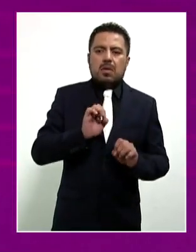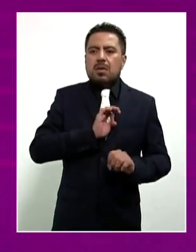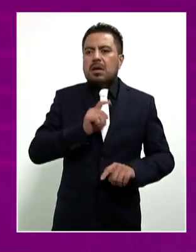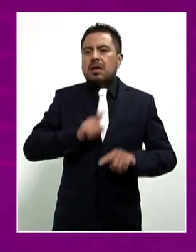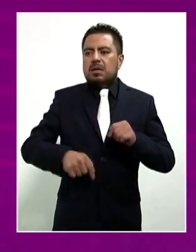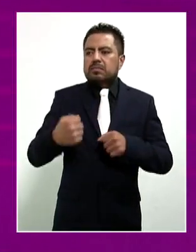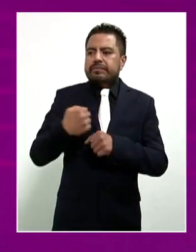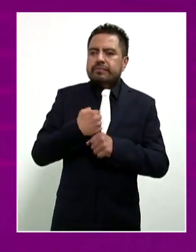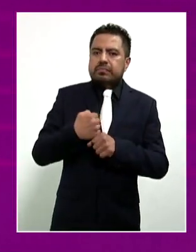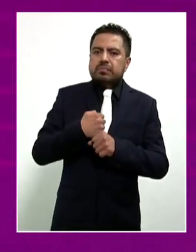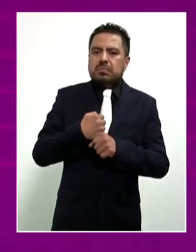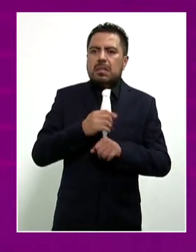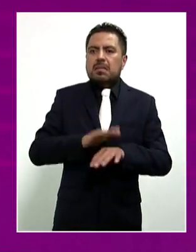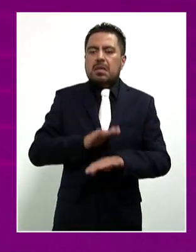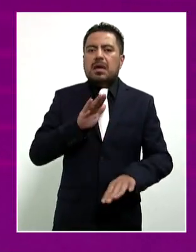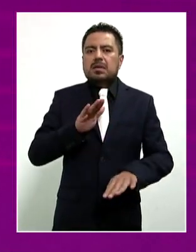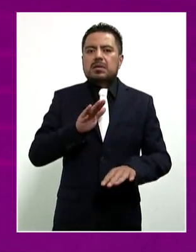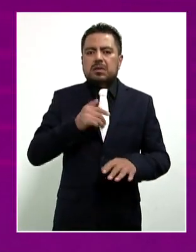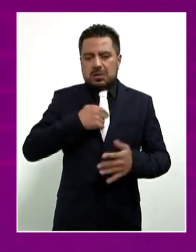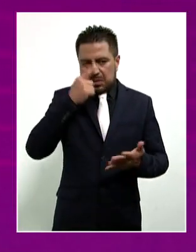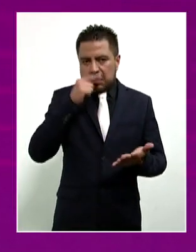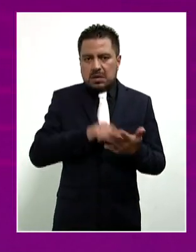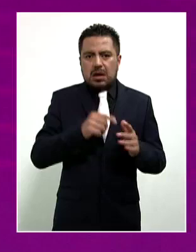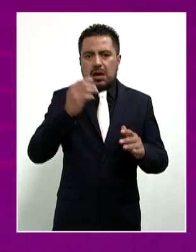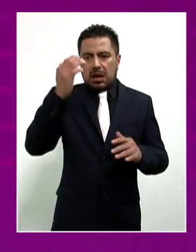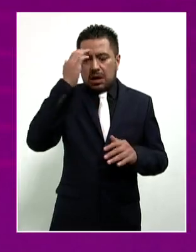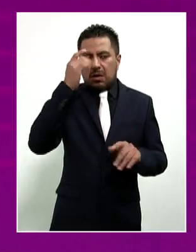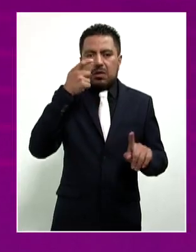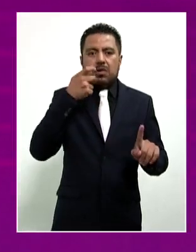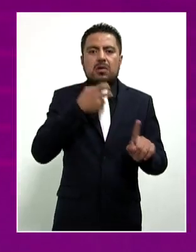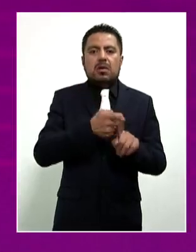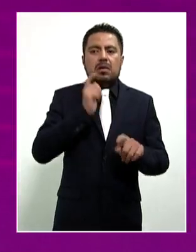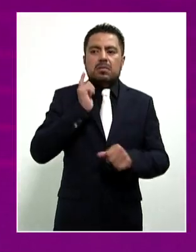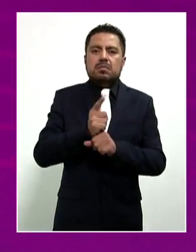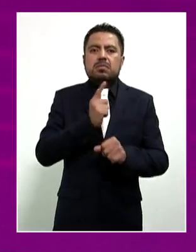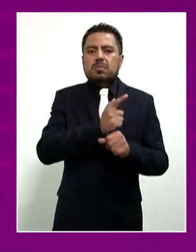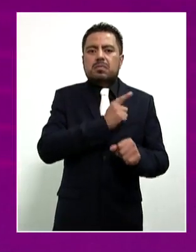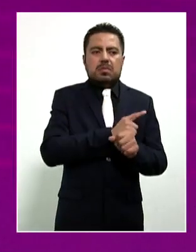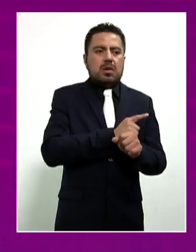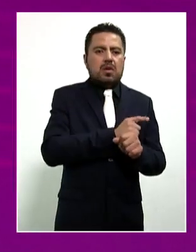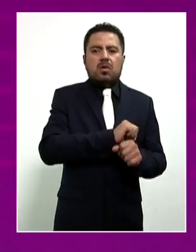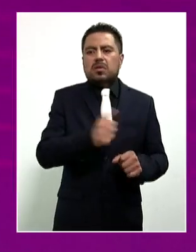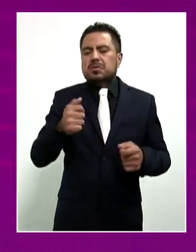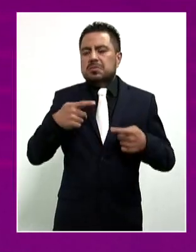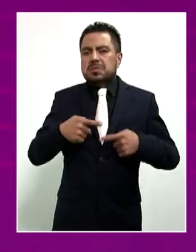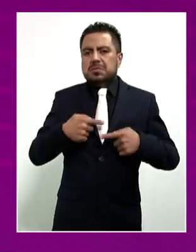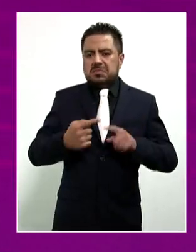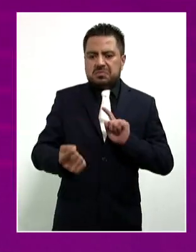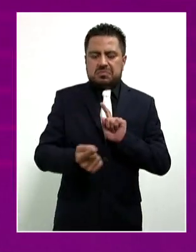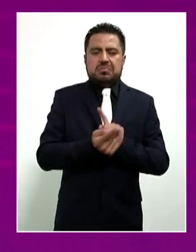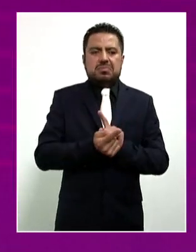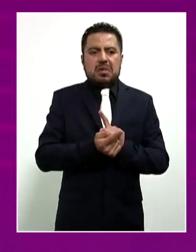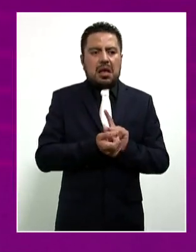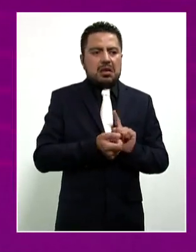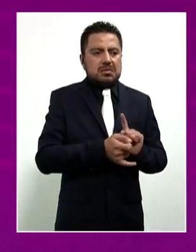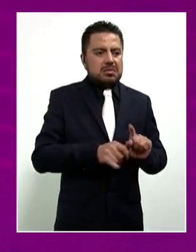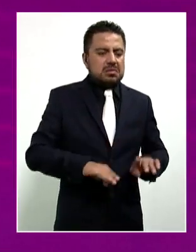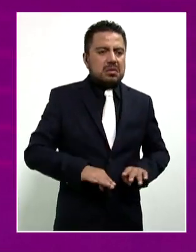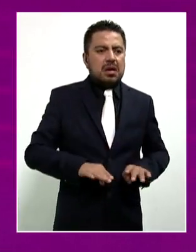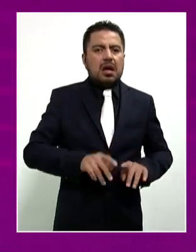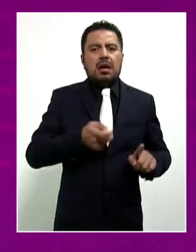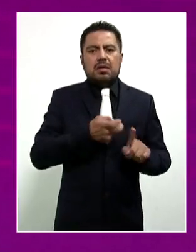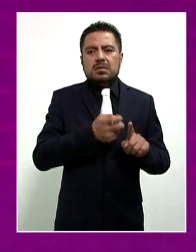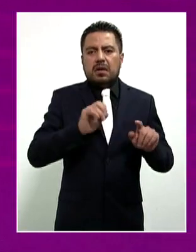a agredir y demás. Entonces, yo creo que al conocer y al vernos reflejados en la otra persona, yo creo que ese